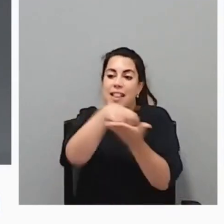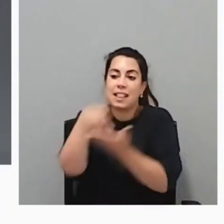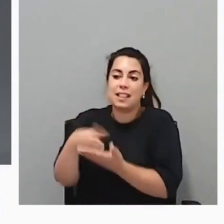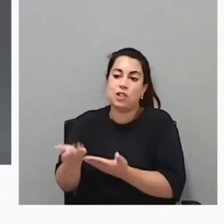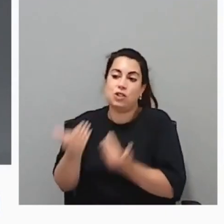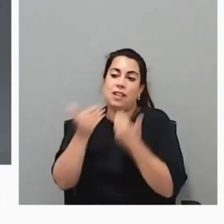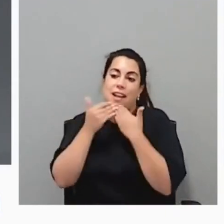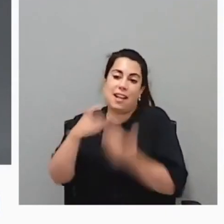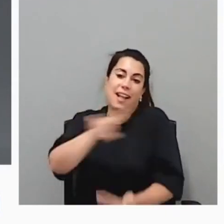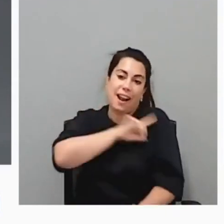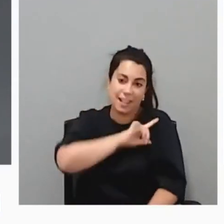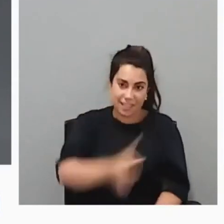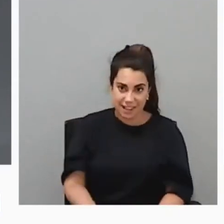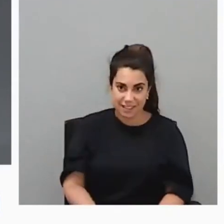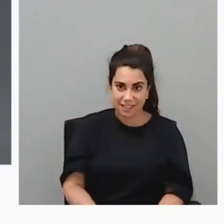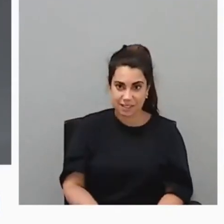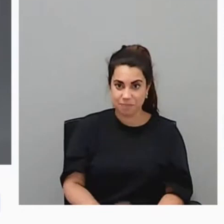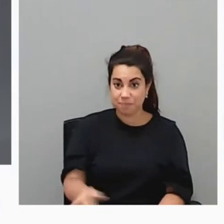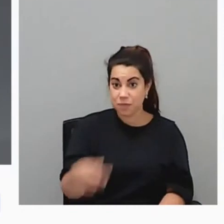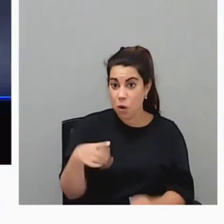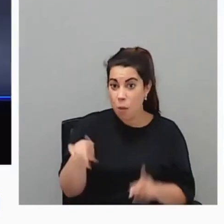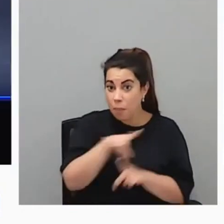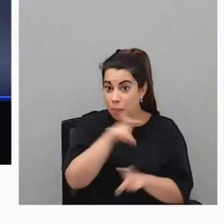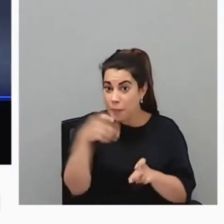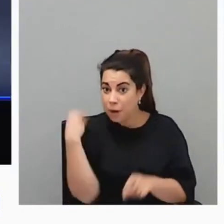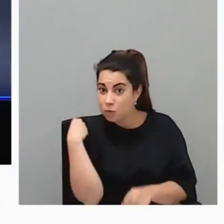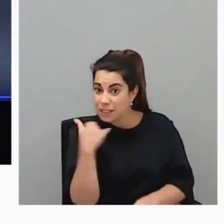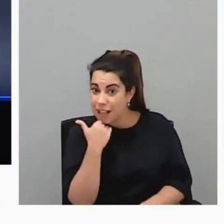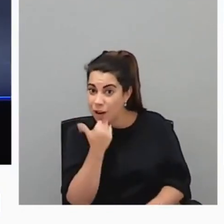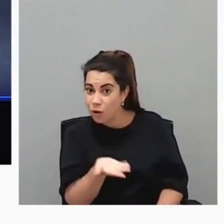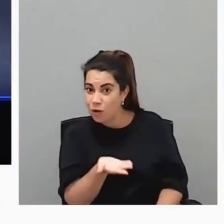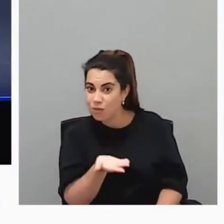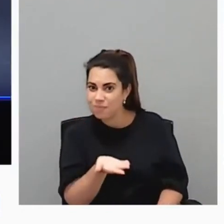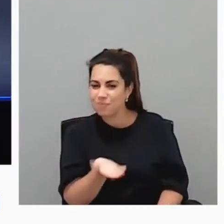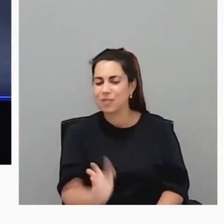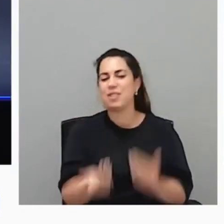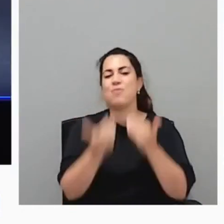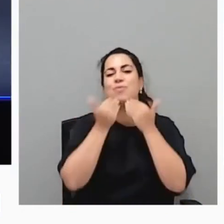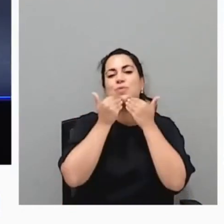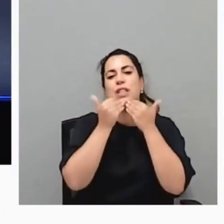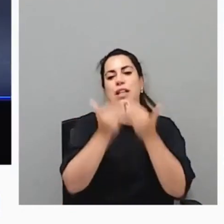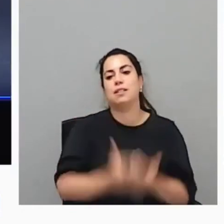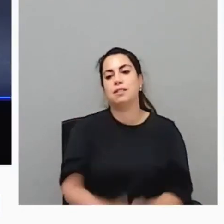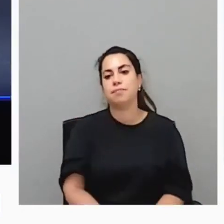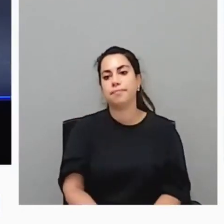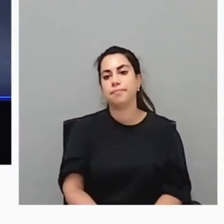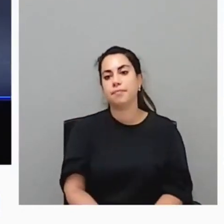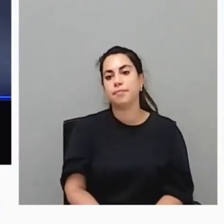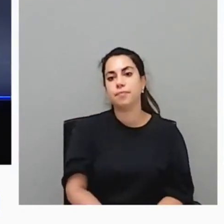Si luego pasamos a preguntas. Muchas gracias. Fernando. Muchísimas gracias.